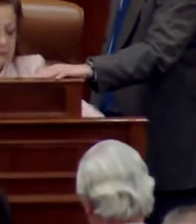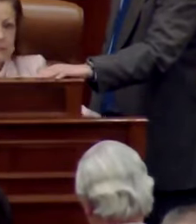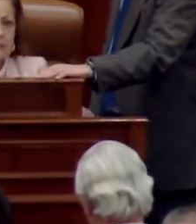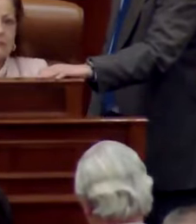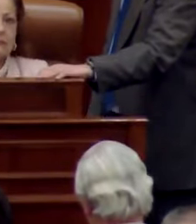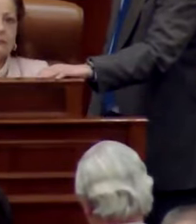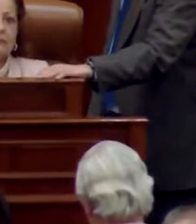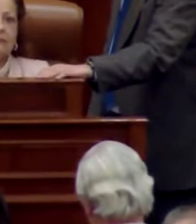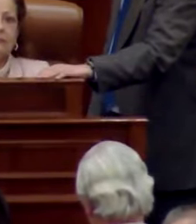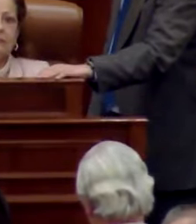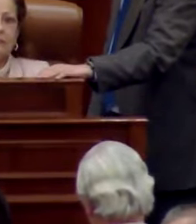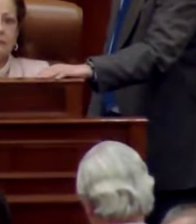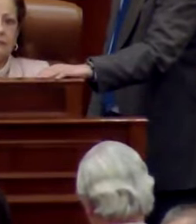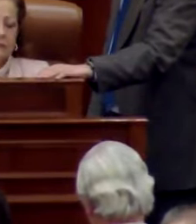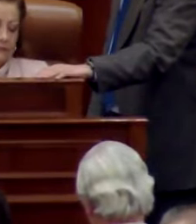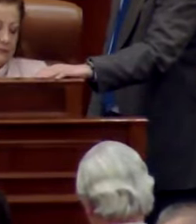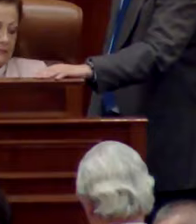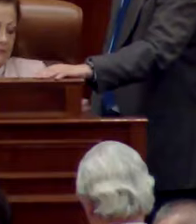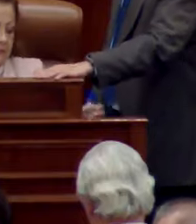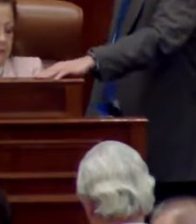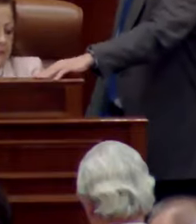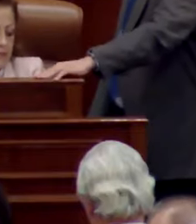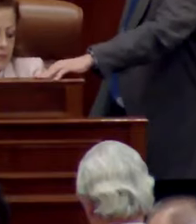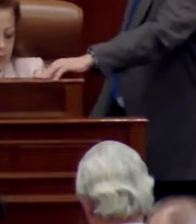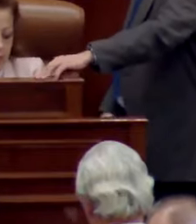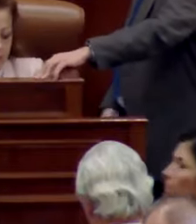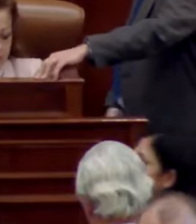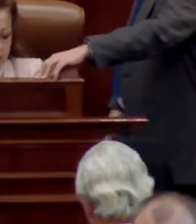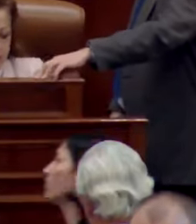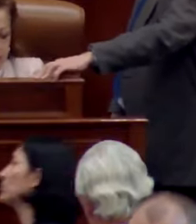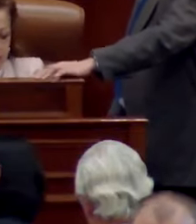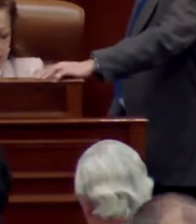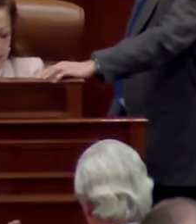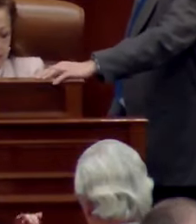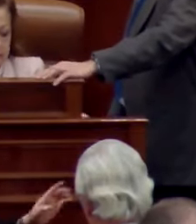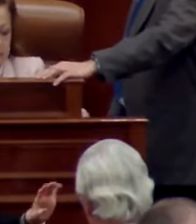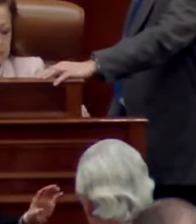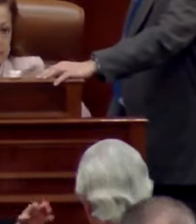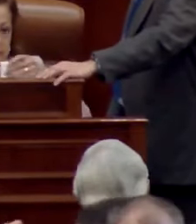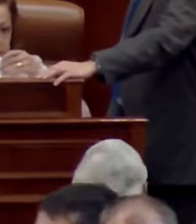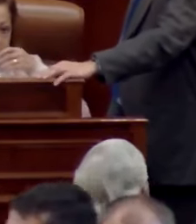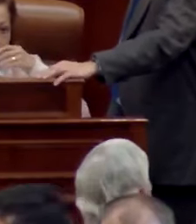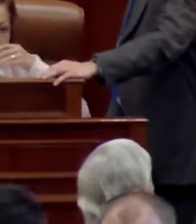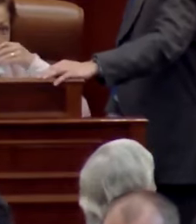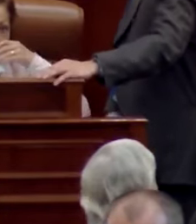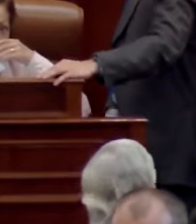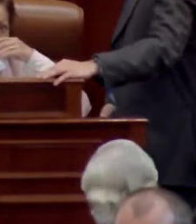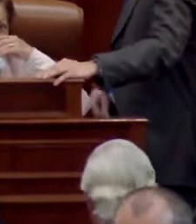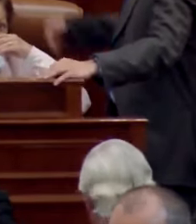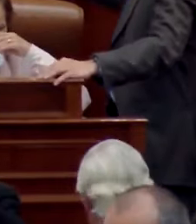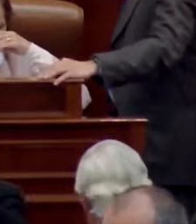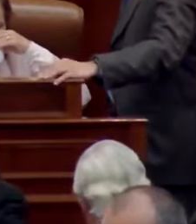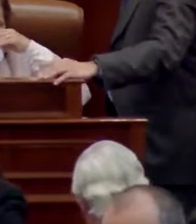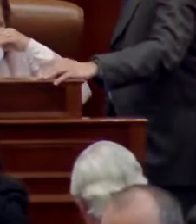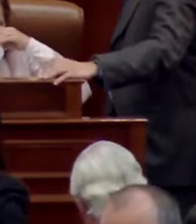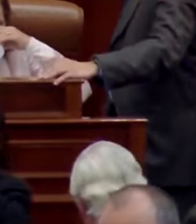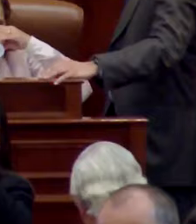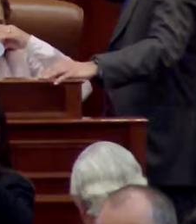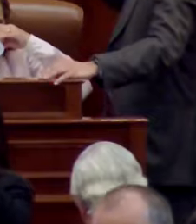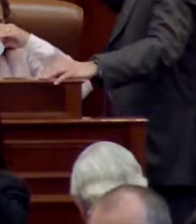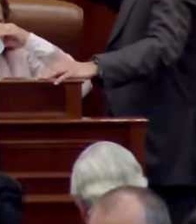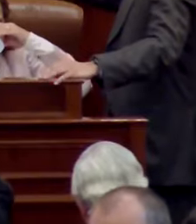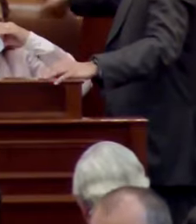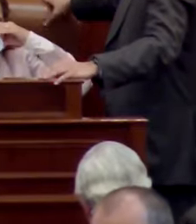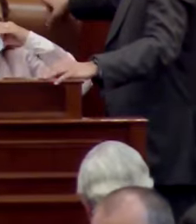colombianos que creemos en estos aspectos venimos imploro a la cámara que tramite en segundo